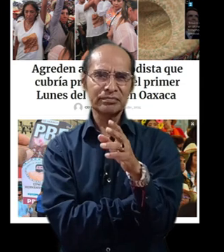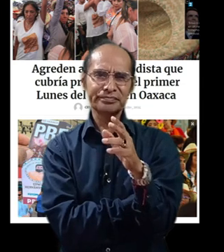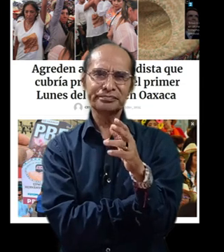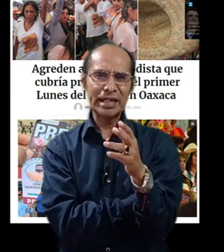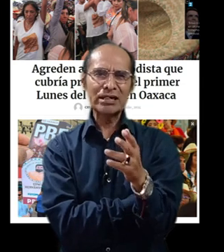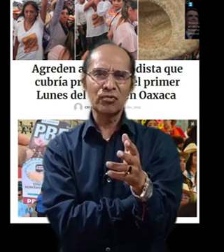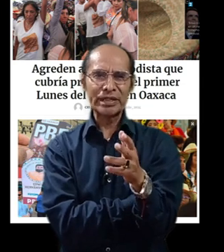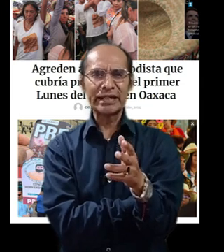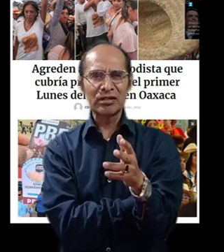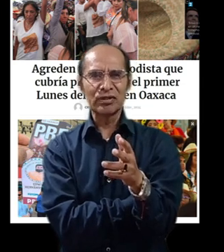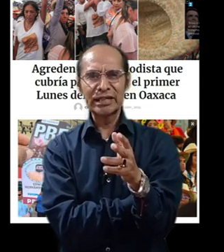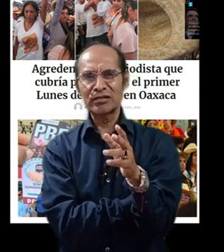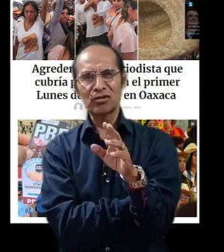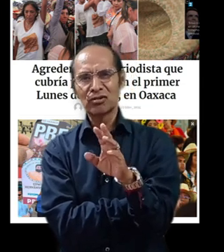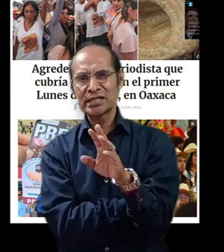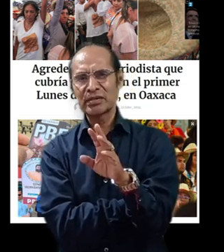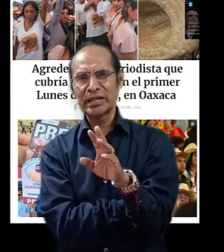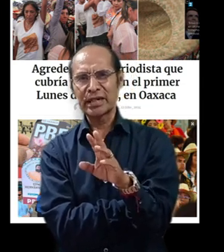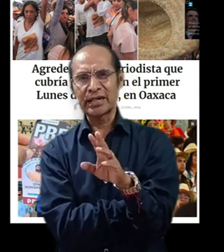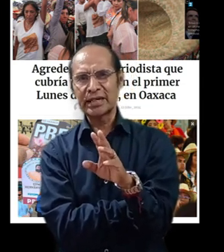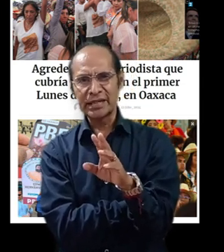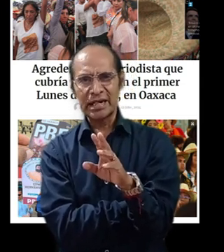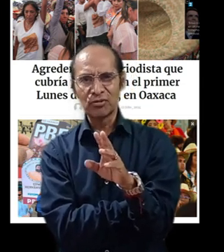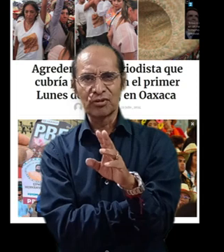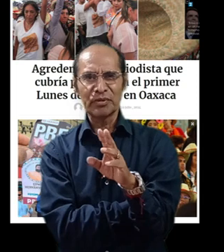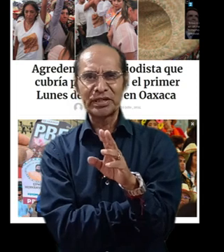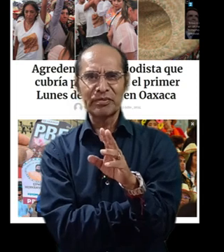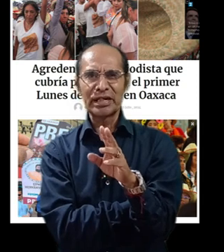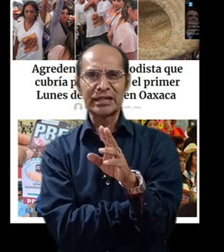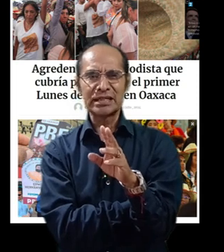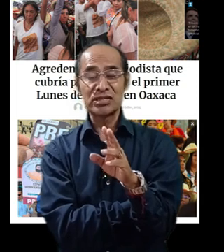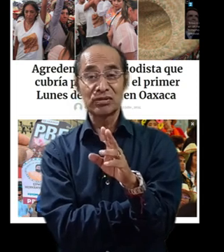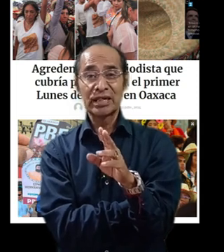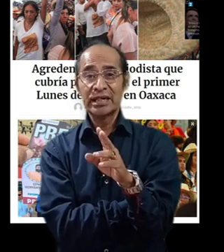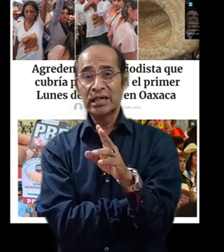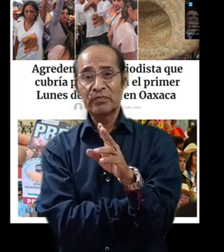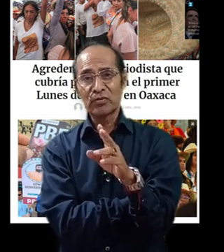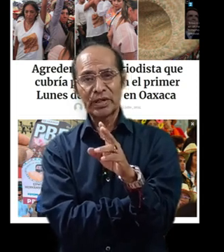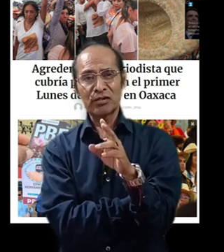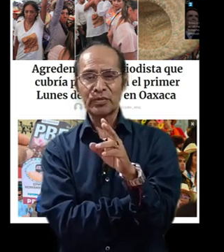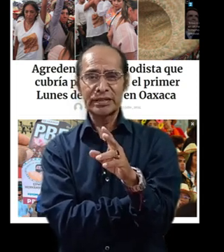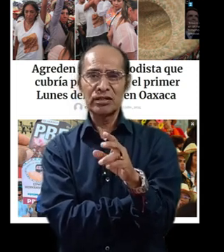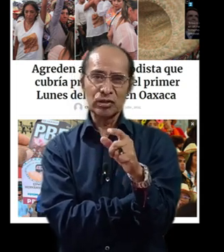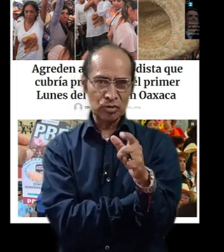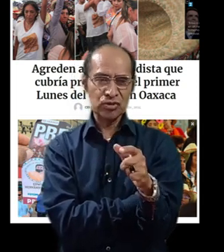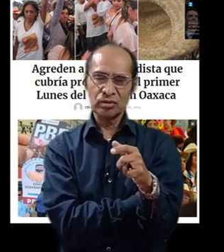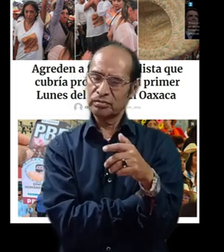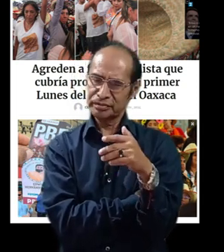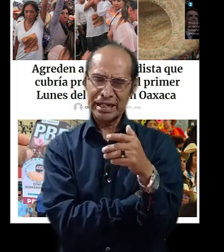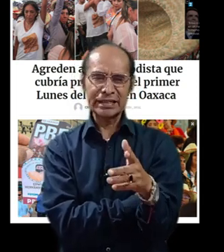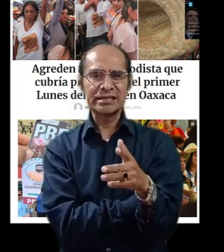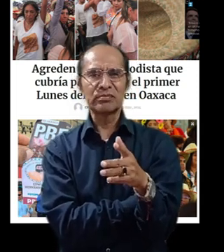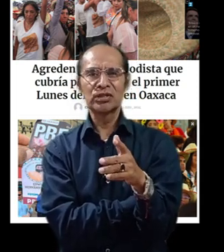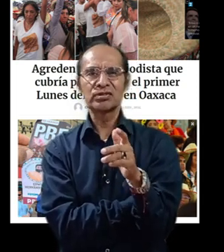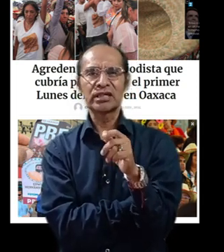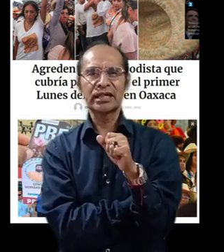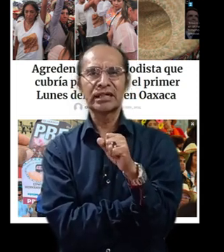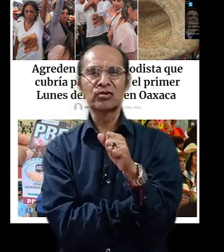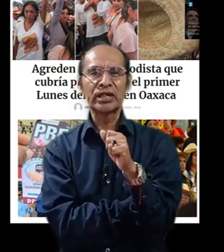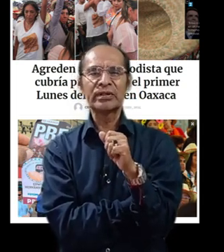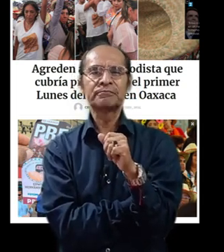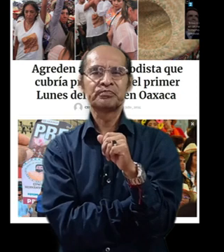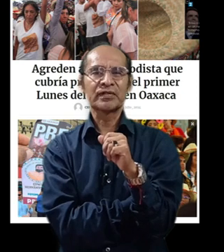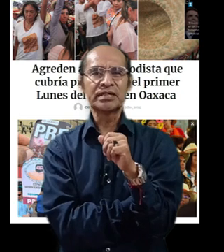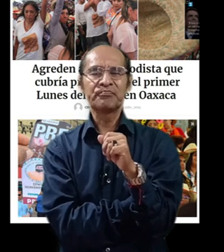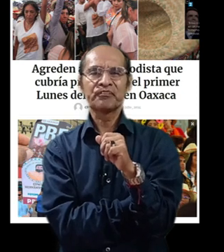ahí me han comentado eh No es que me hayan regañado o que me llamen la atención pero me han comentado incluso grandes amigos de